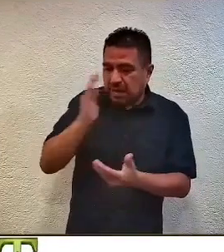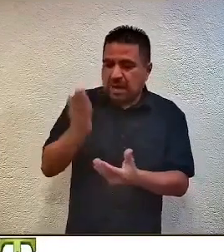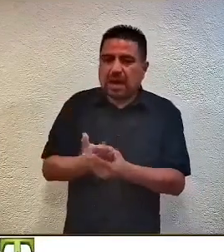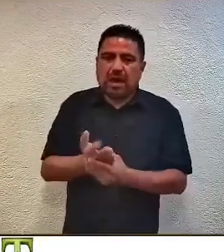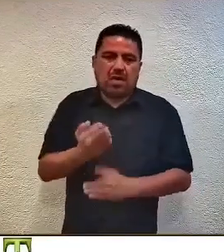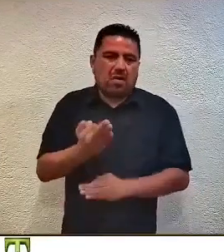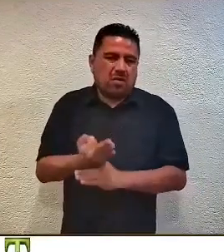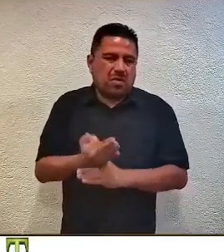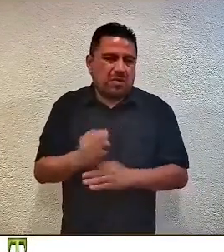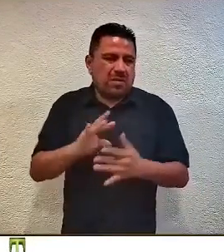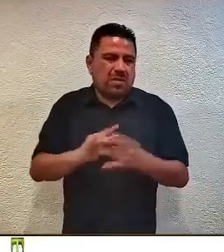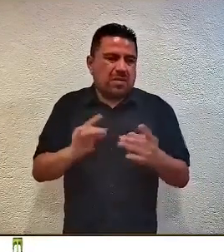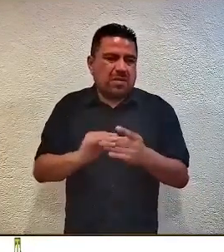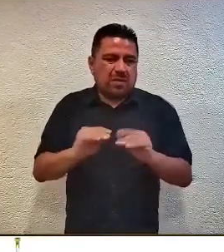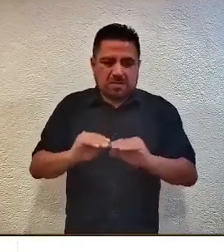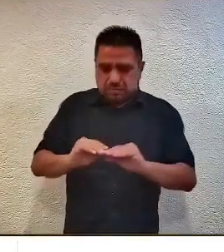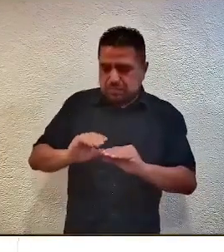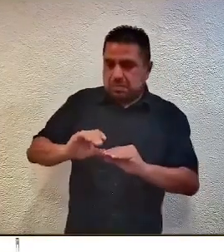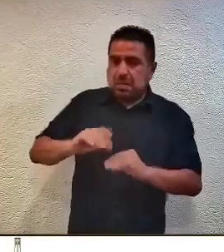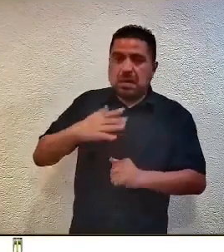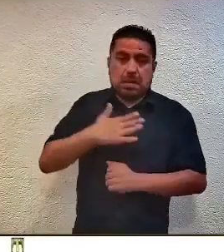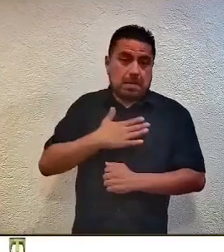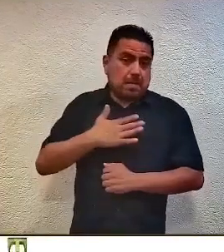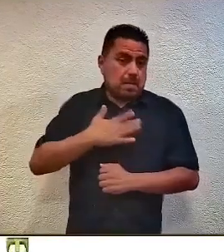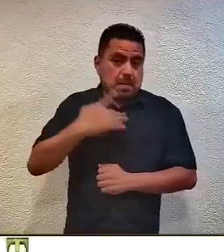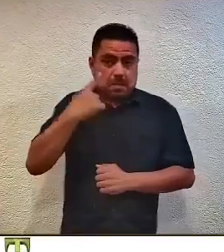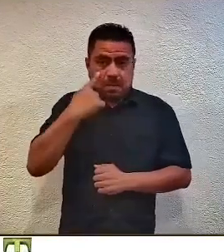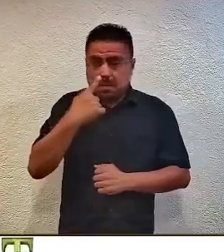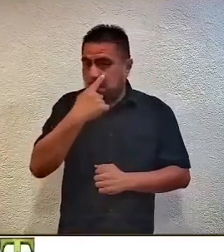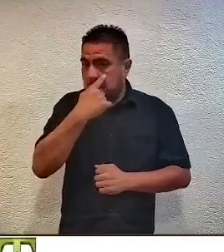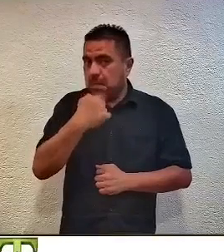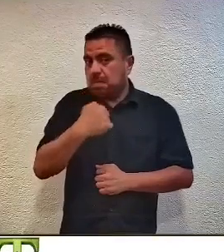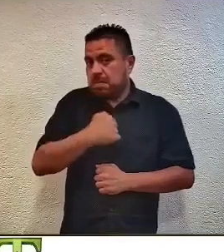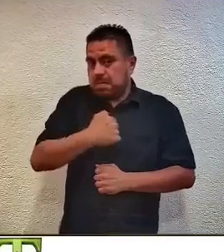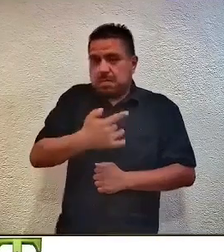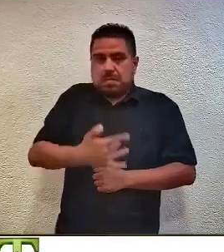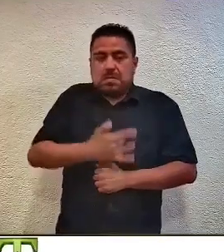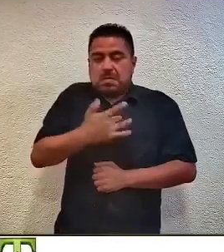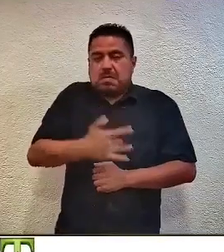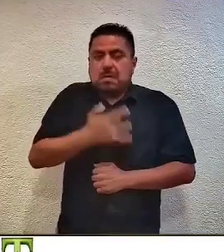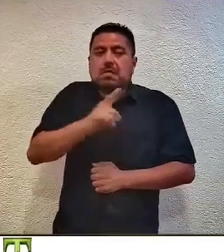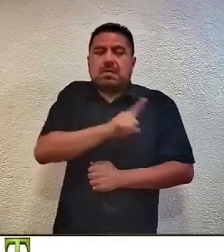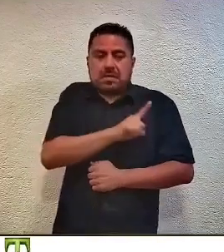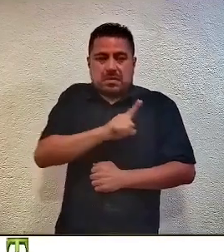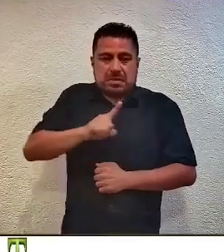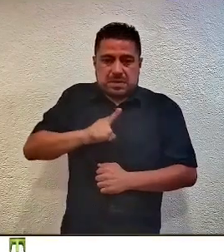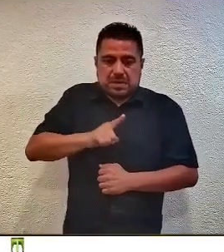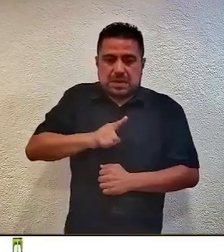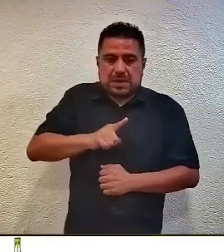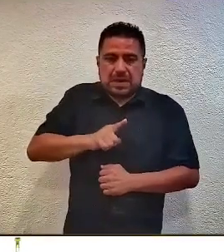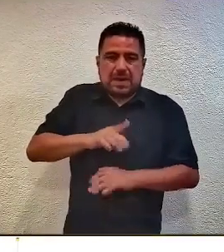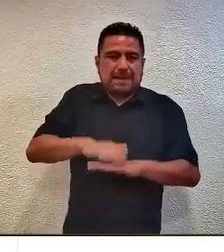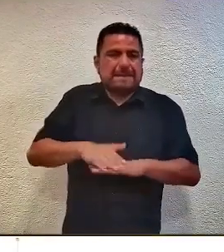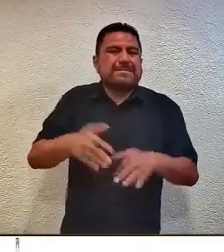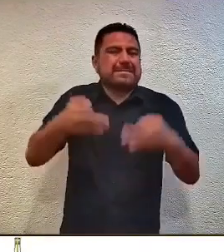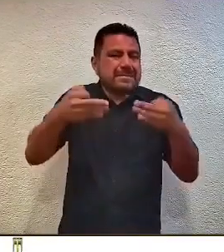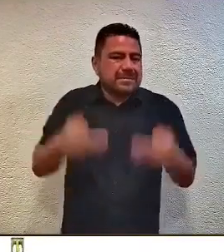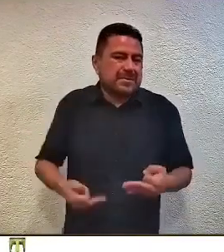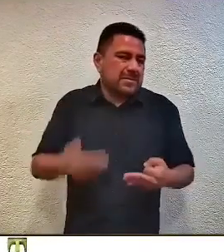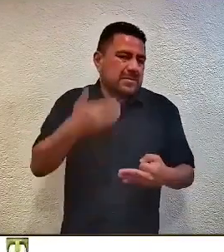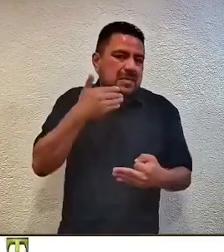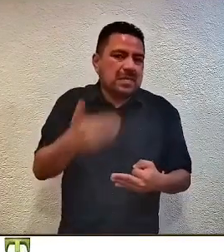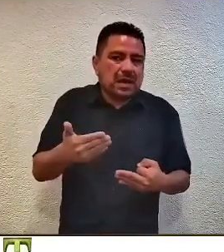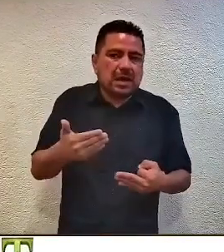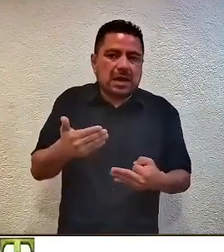actúa. Desde mi perspectiva, estimo que debió de cerciorarse,